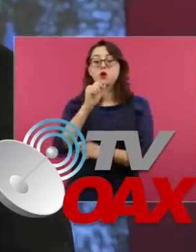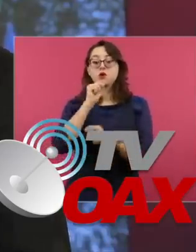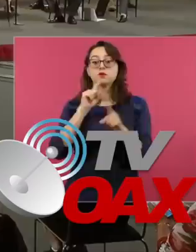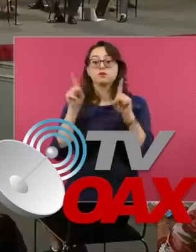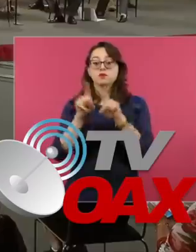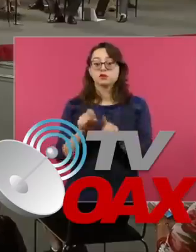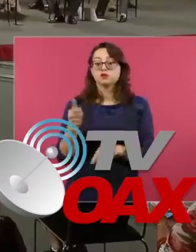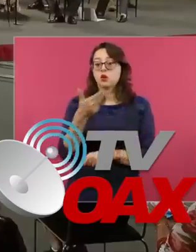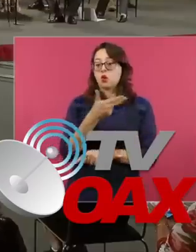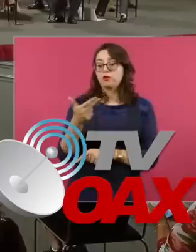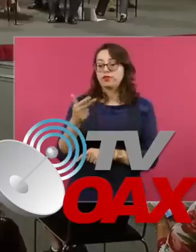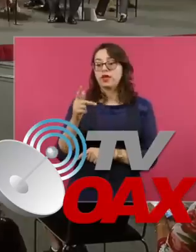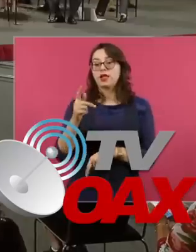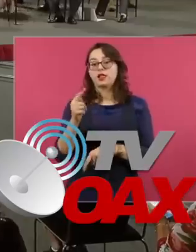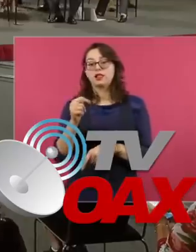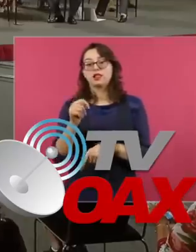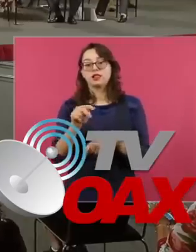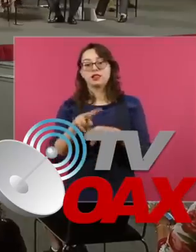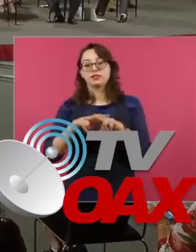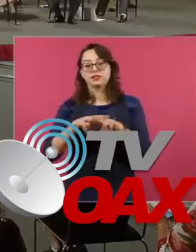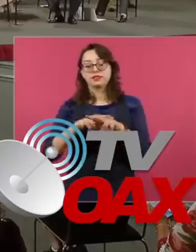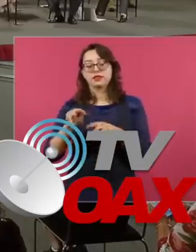Maya.